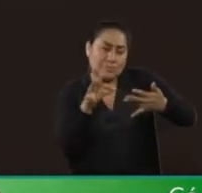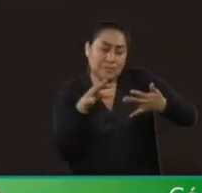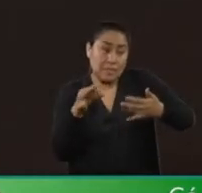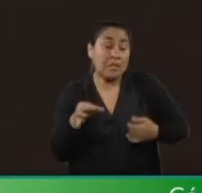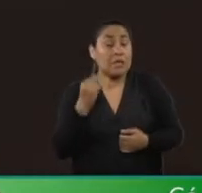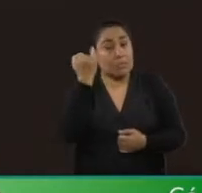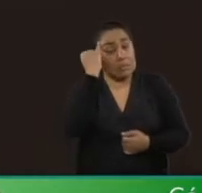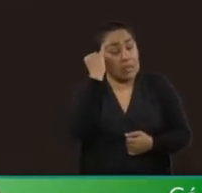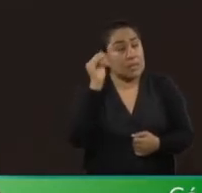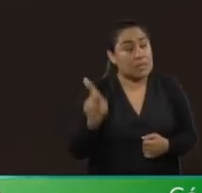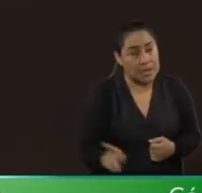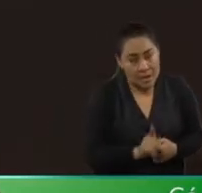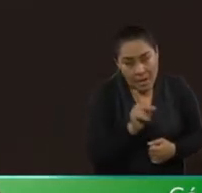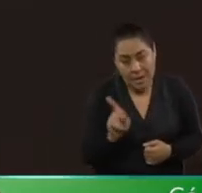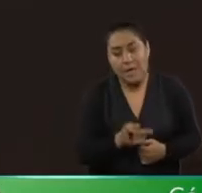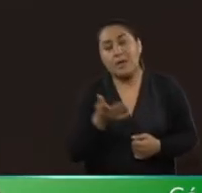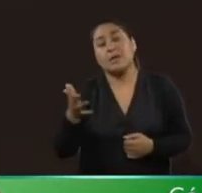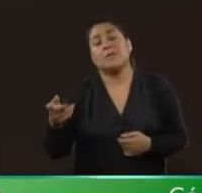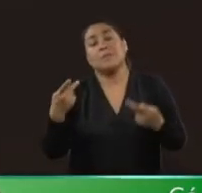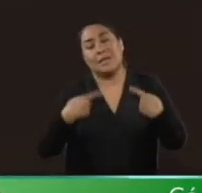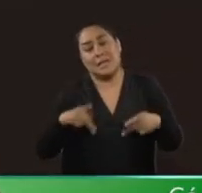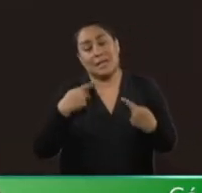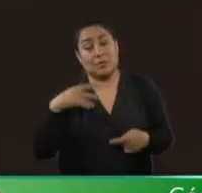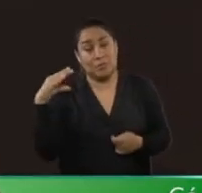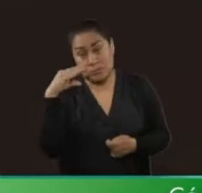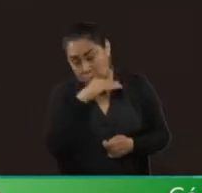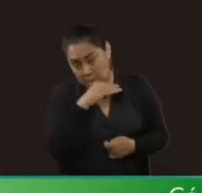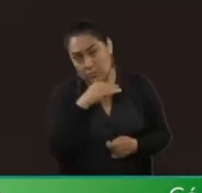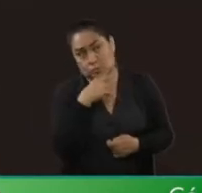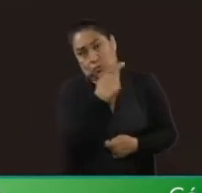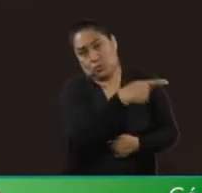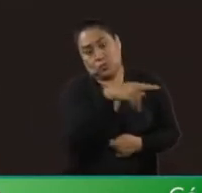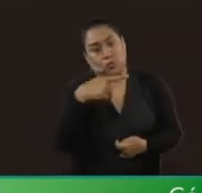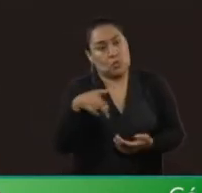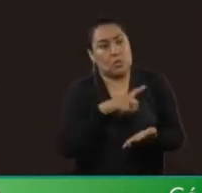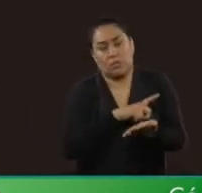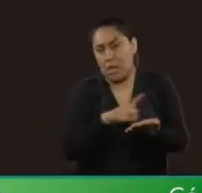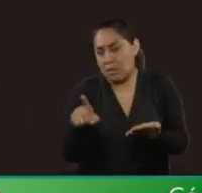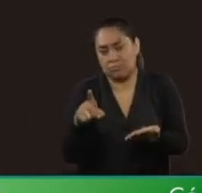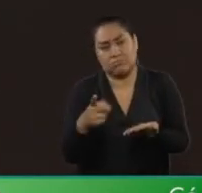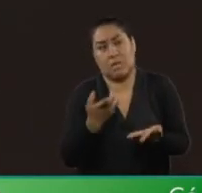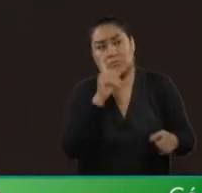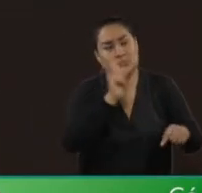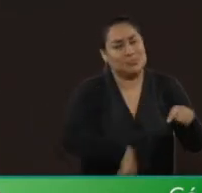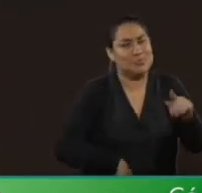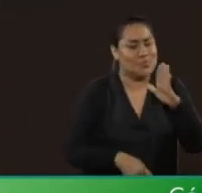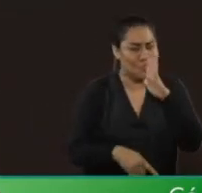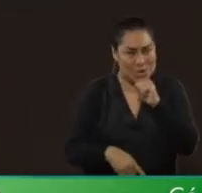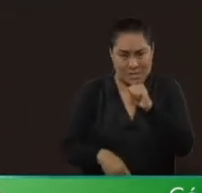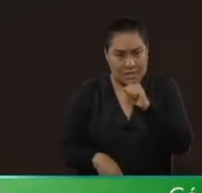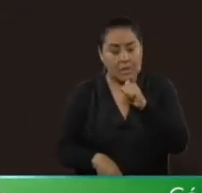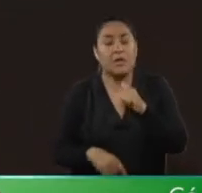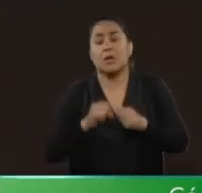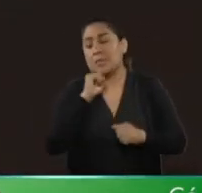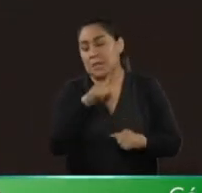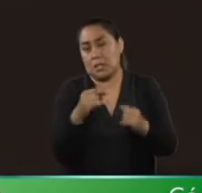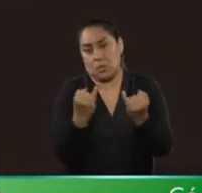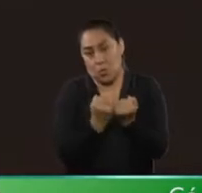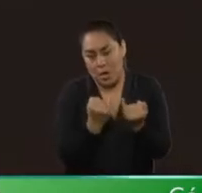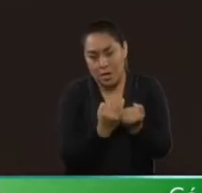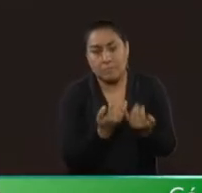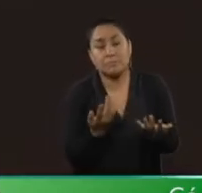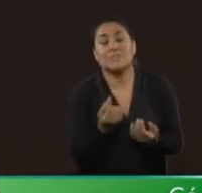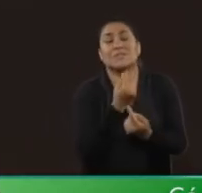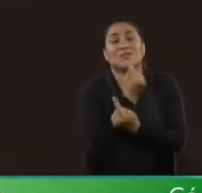comunidades indígenas y afromexicanas deben saber que sus derechos son inviolables y, sobre todo, las